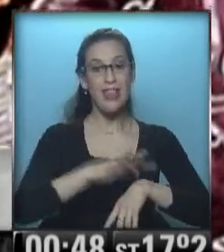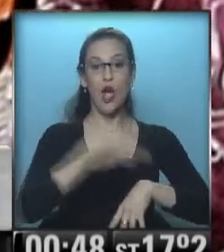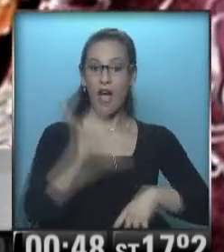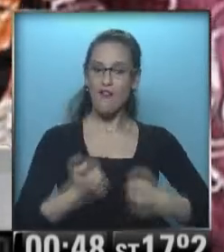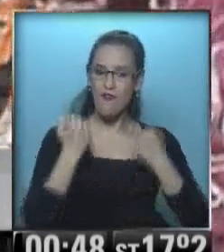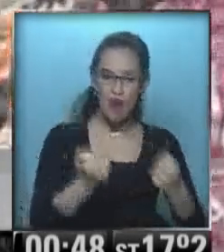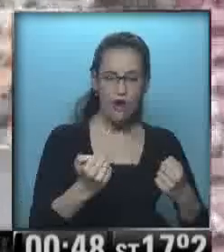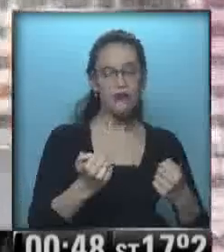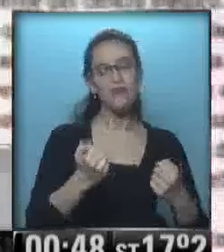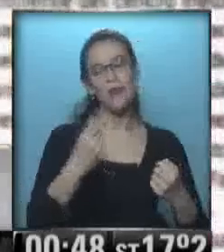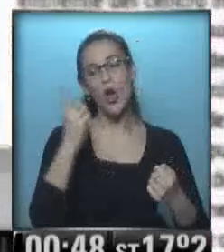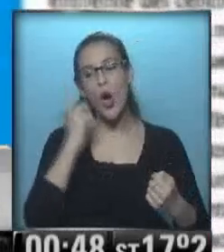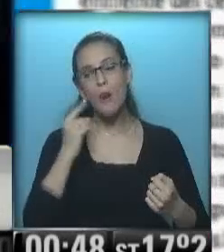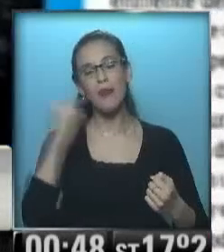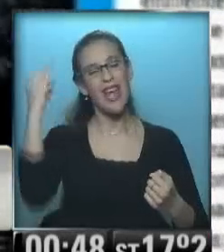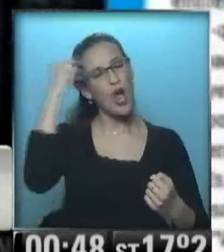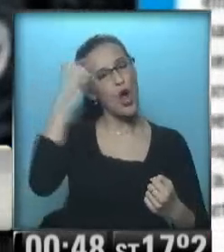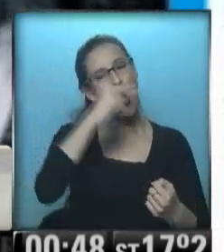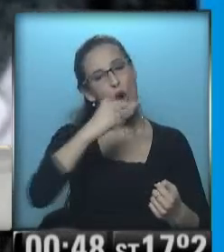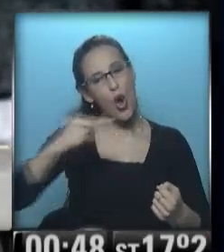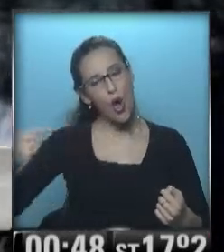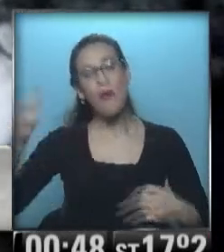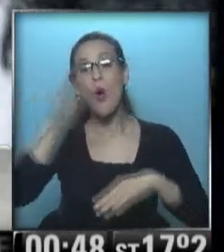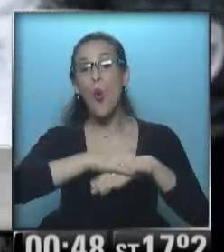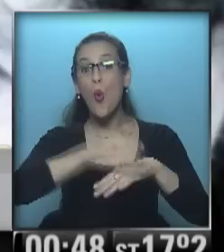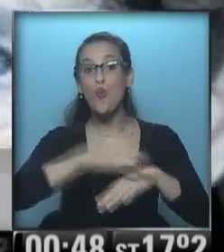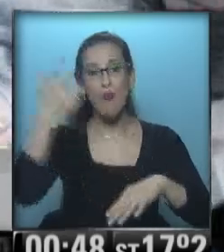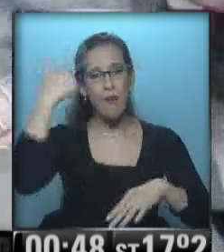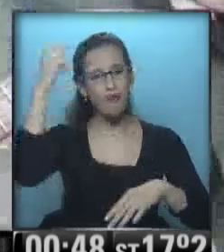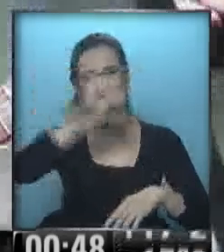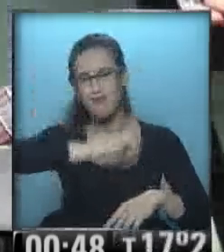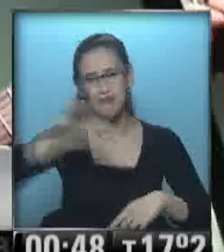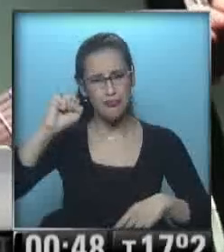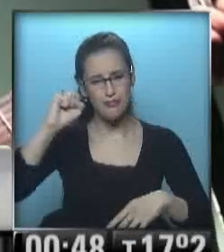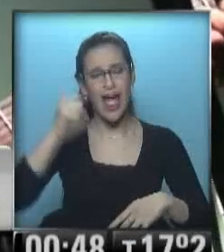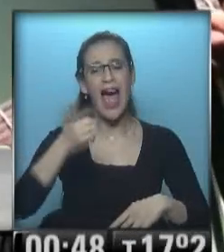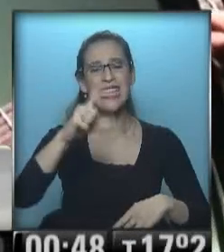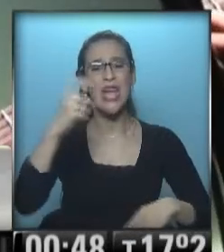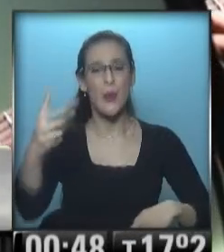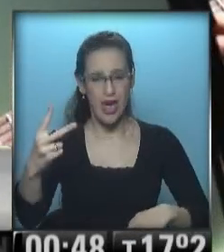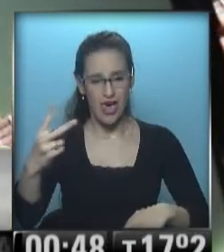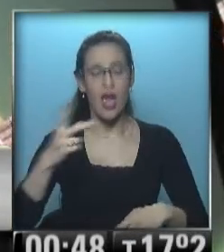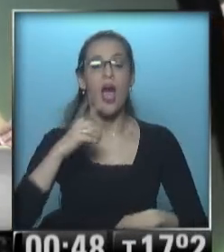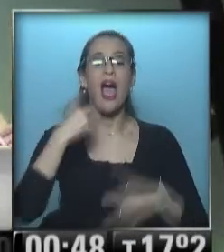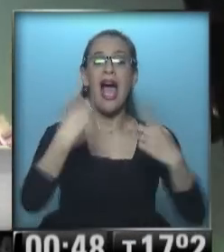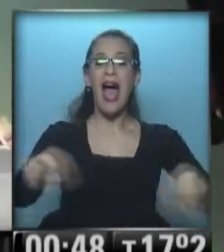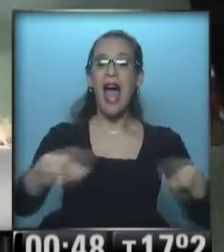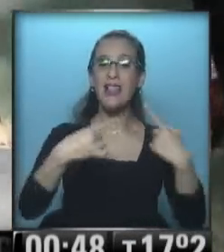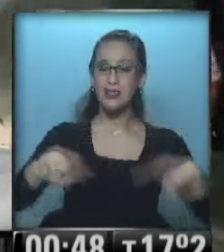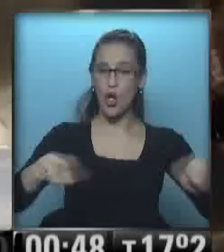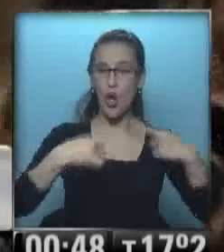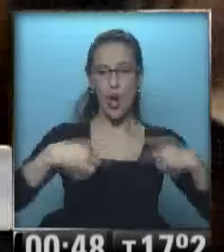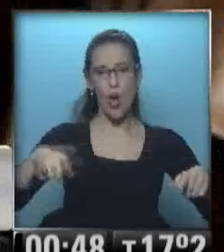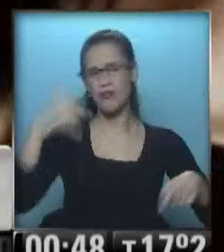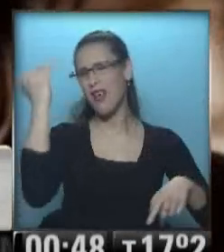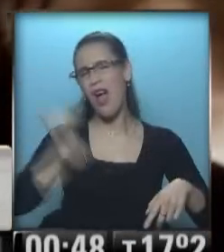de coma a causa de un severo accidente cerebrovascular. Algunas de sus canciones seguirán rodando en la